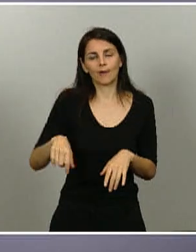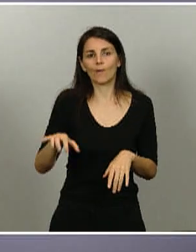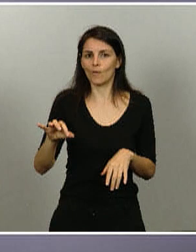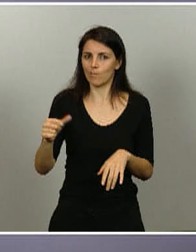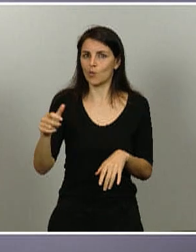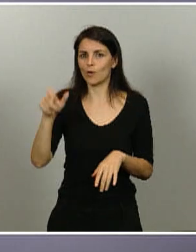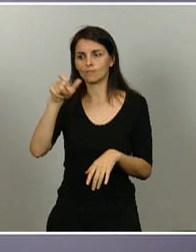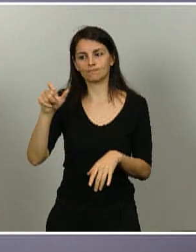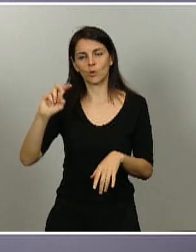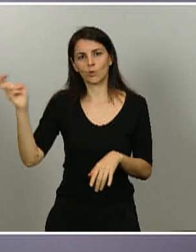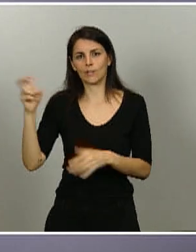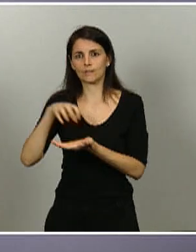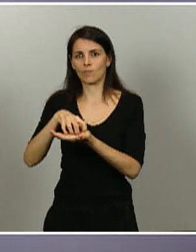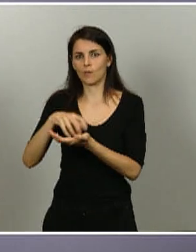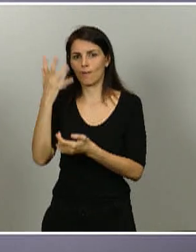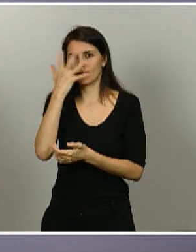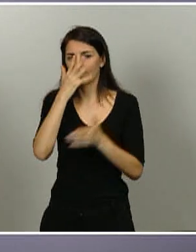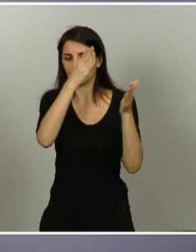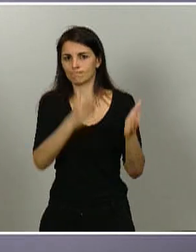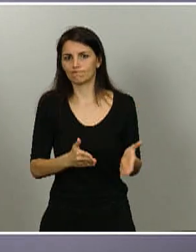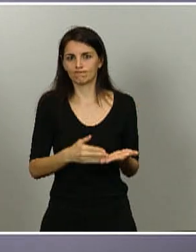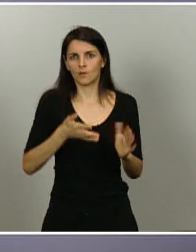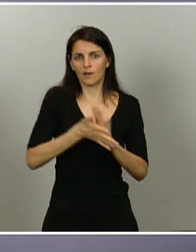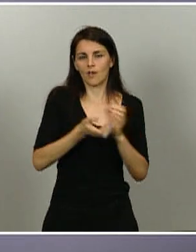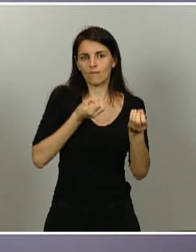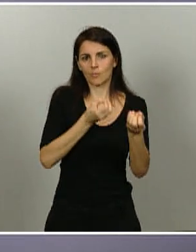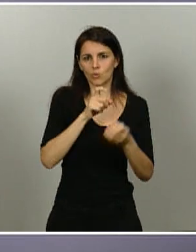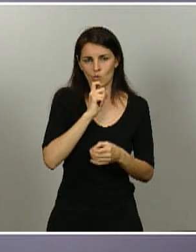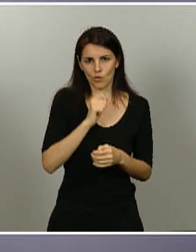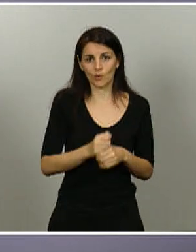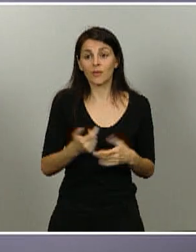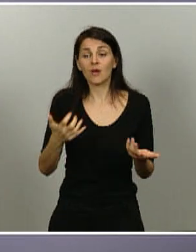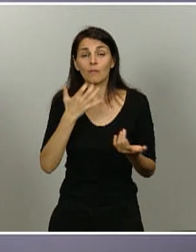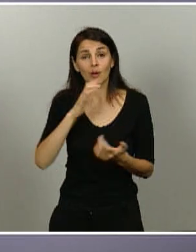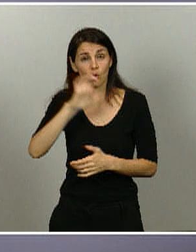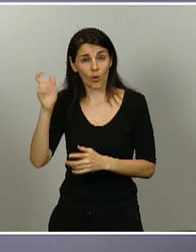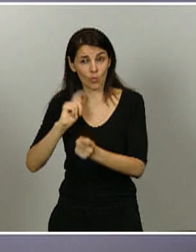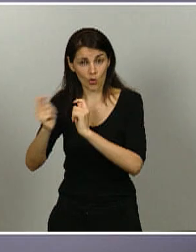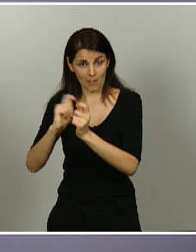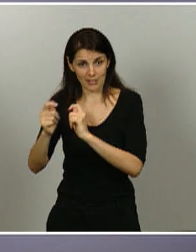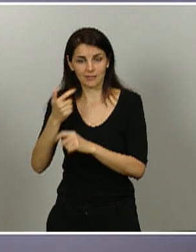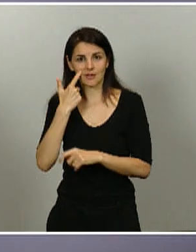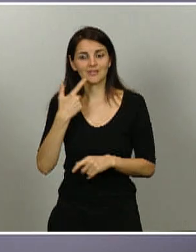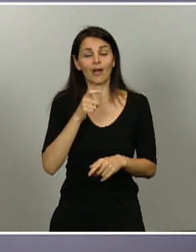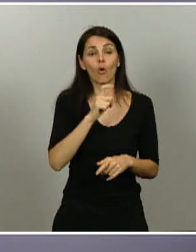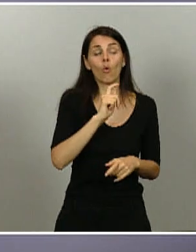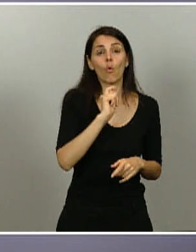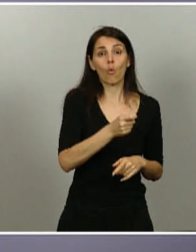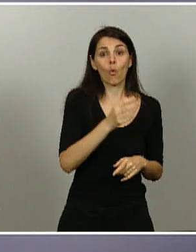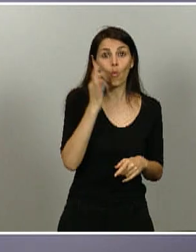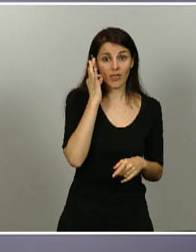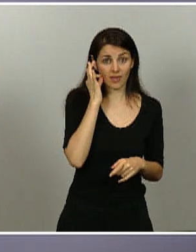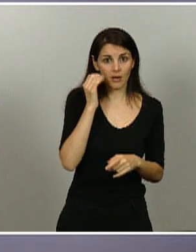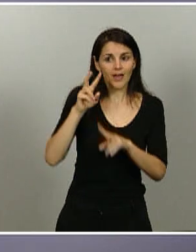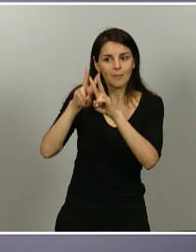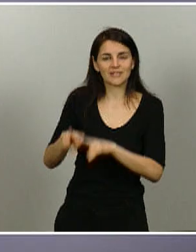esta cuestión, como Europa Press, que dice: la juez que investiga al delegado del Gobierno de Madrid dice en un auto hecho público hoy que hubo